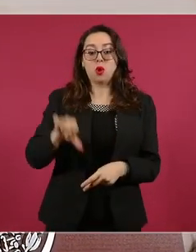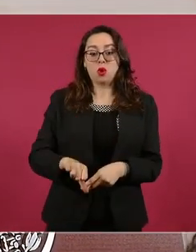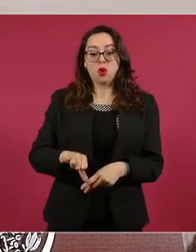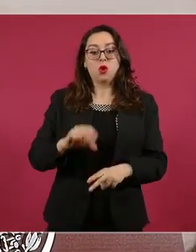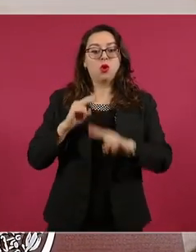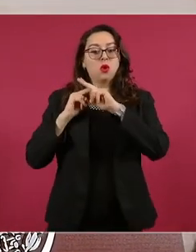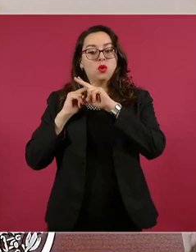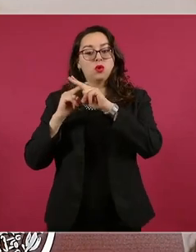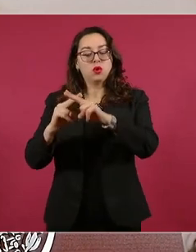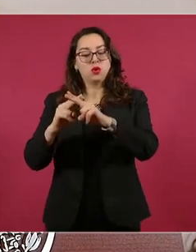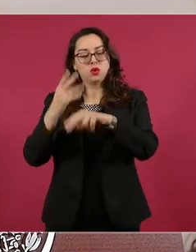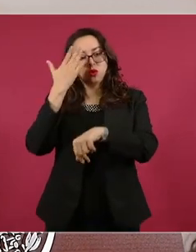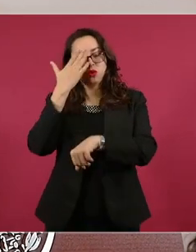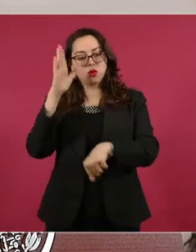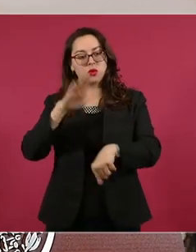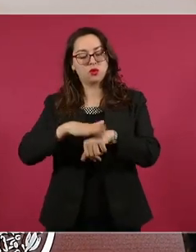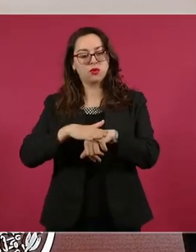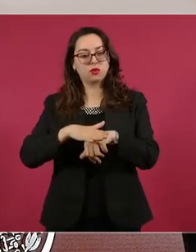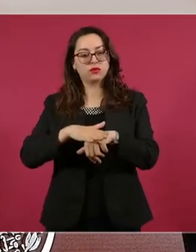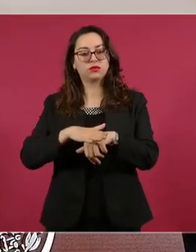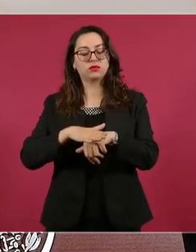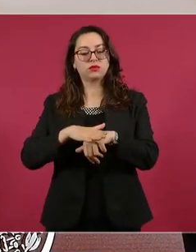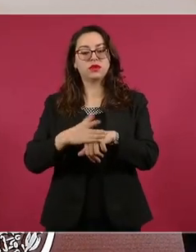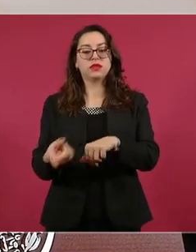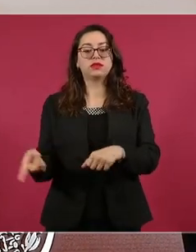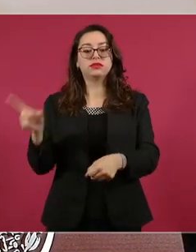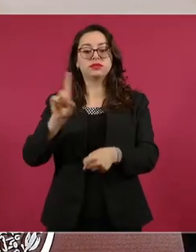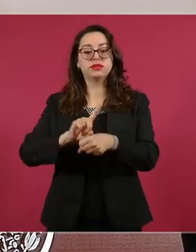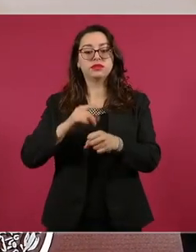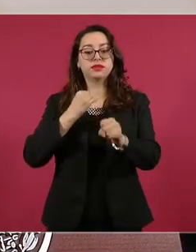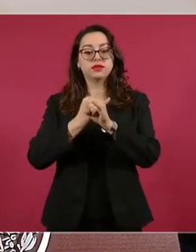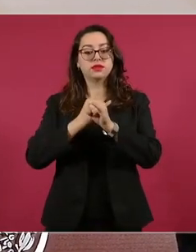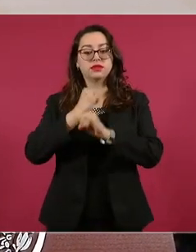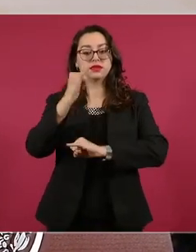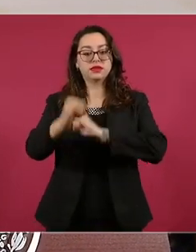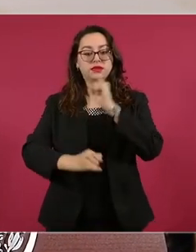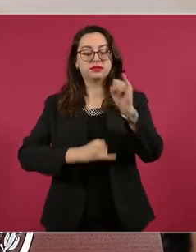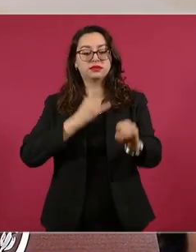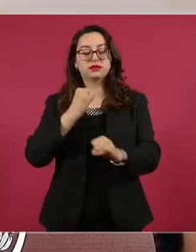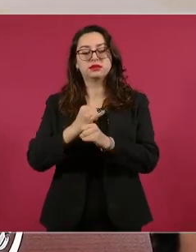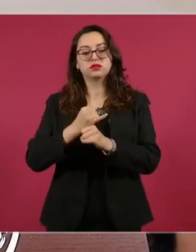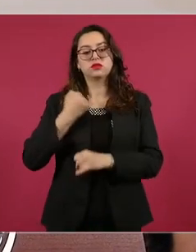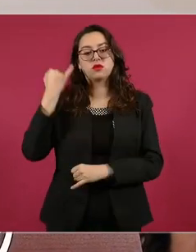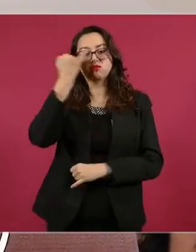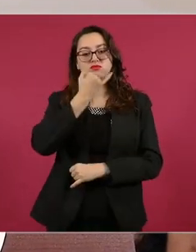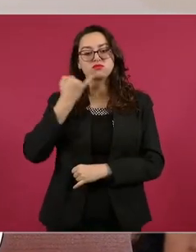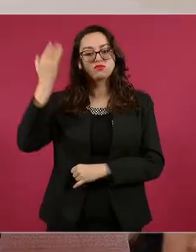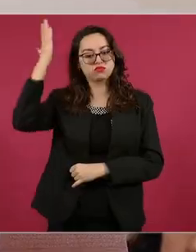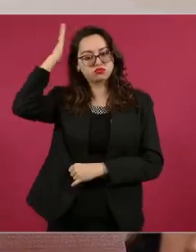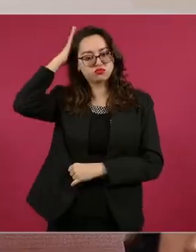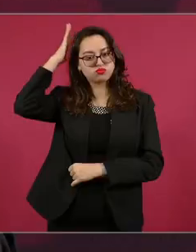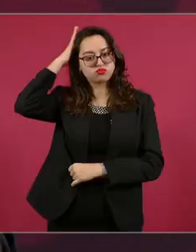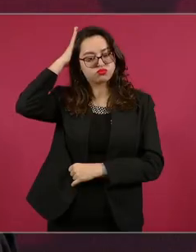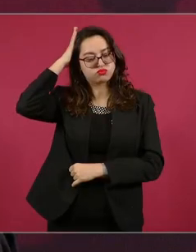el Día Internacional de la Lengua Materna,